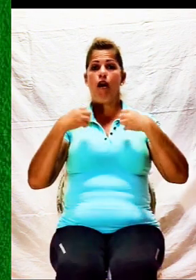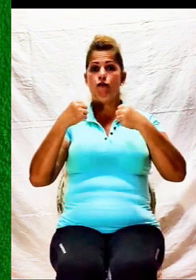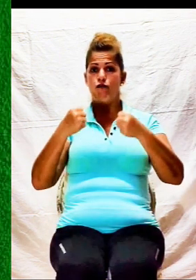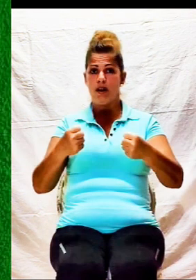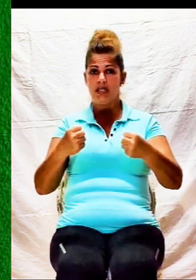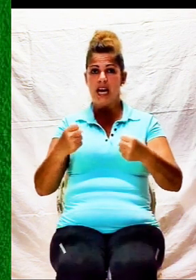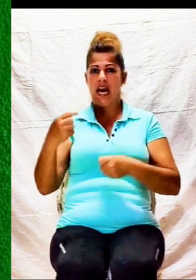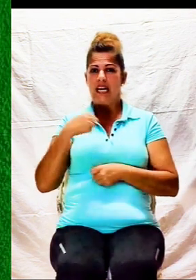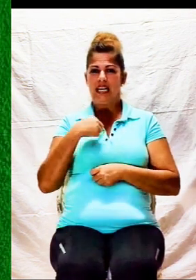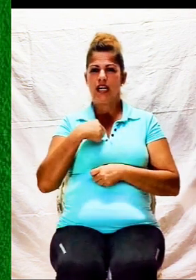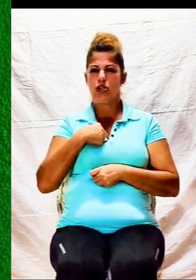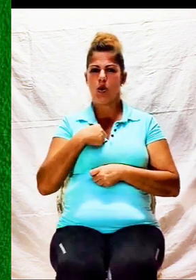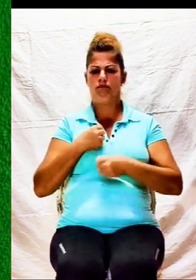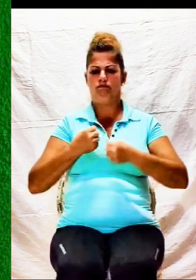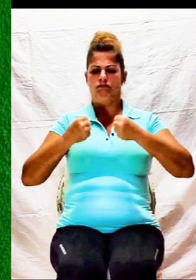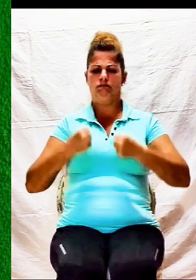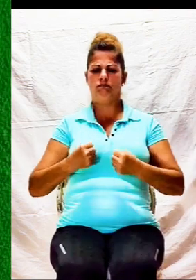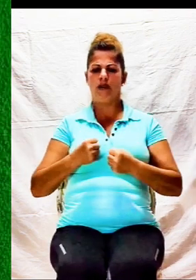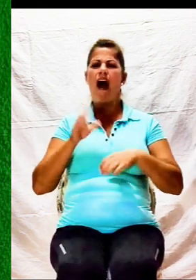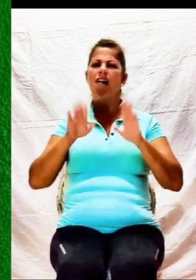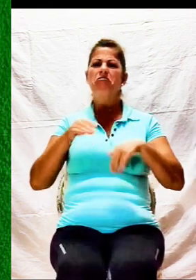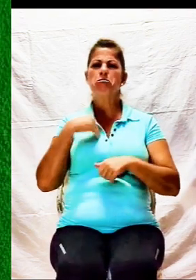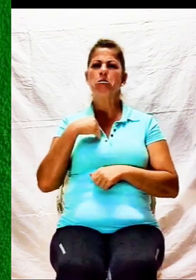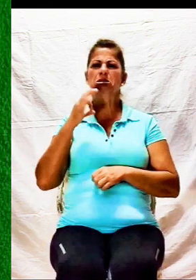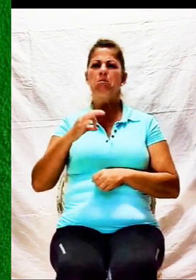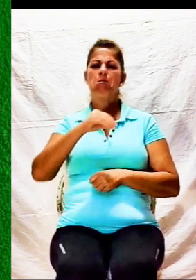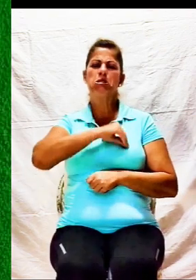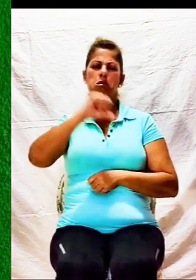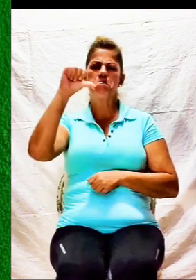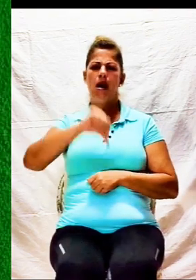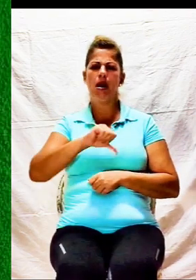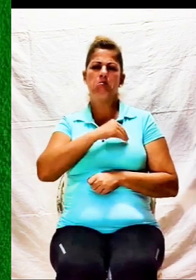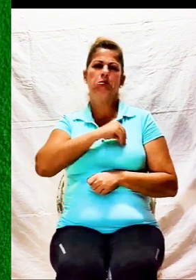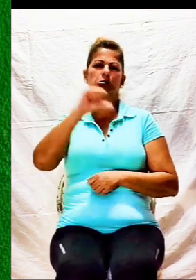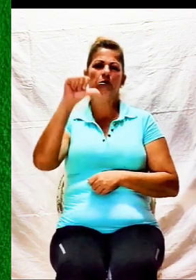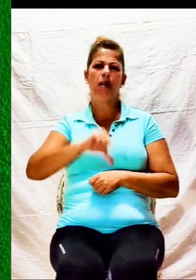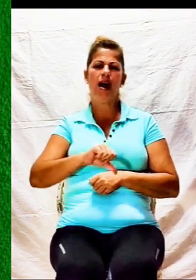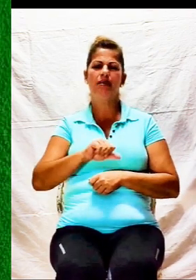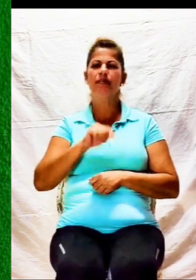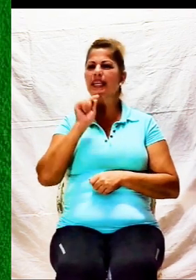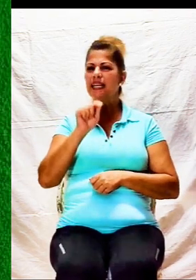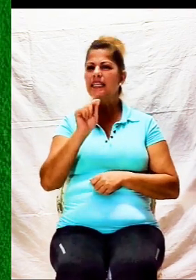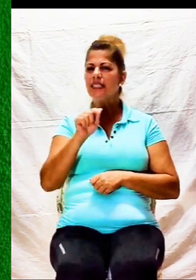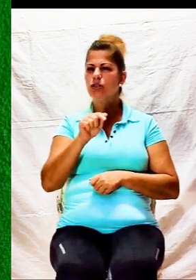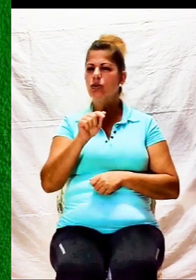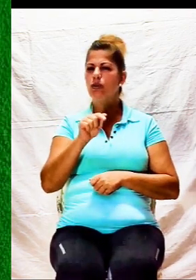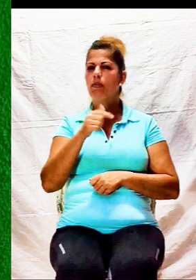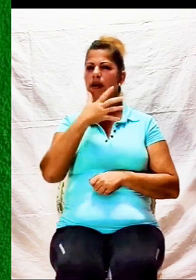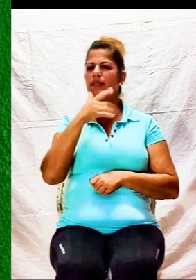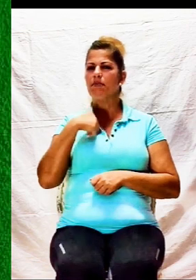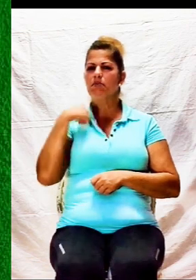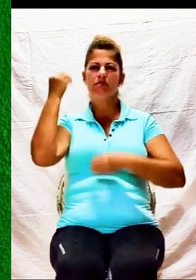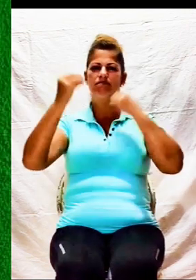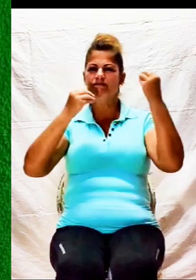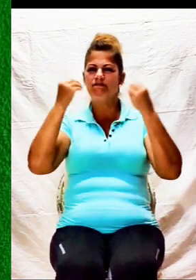¿La fuerza con que me aferro a mi postura de víctima se relaciona con la intensidad de mis